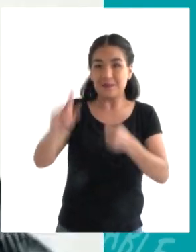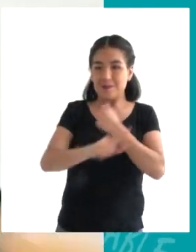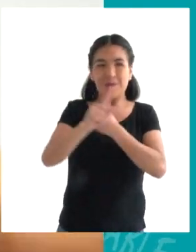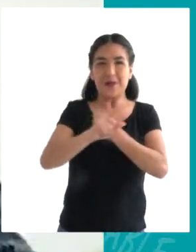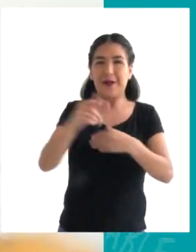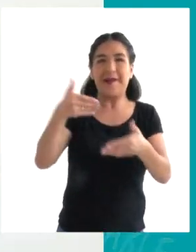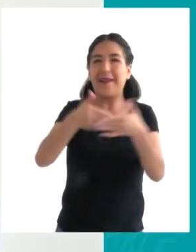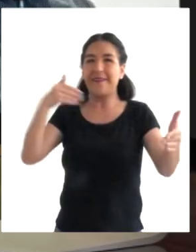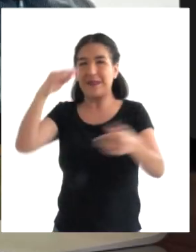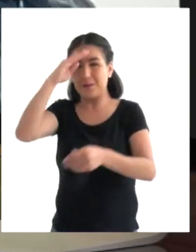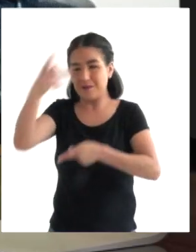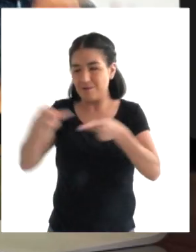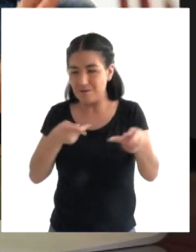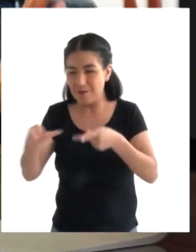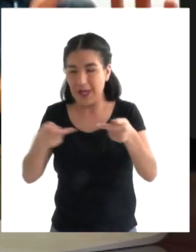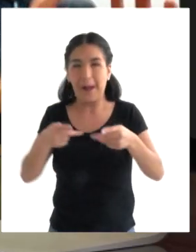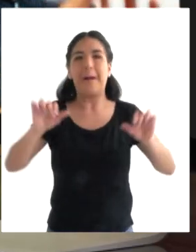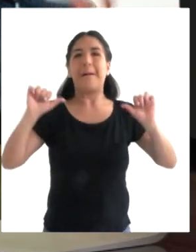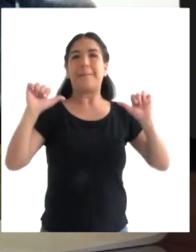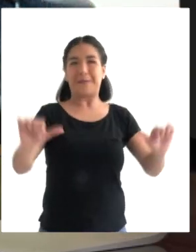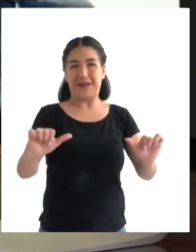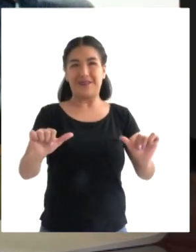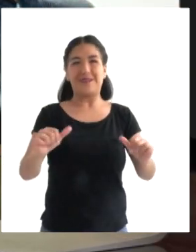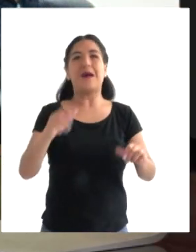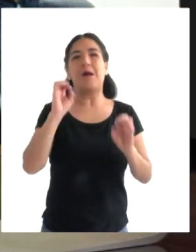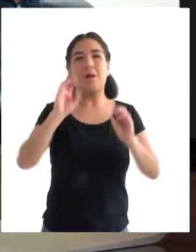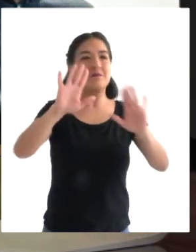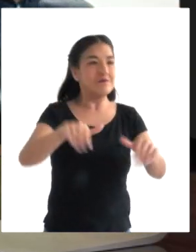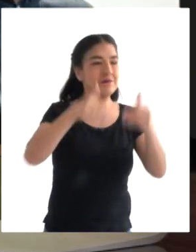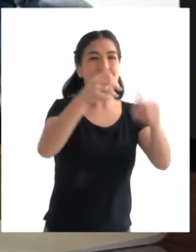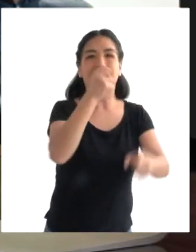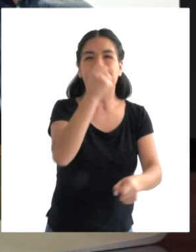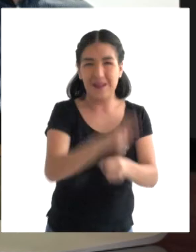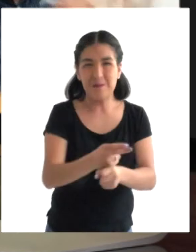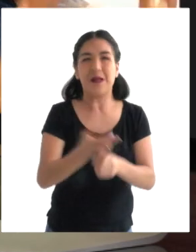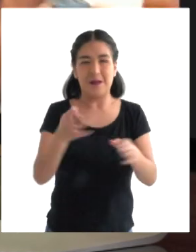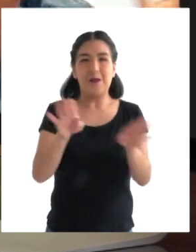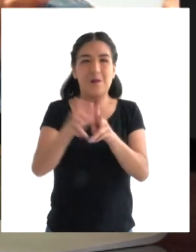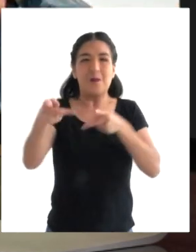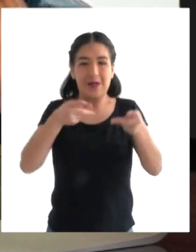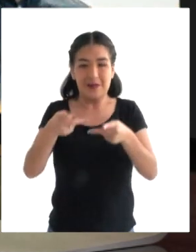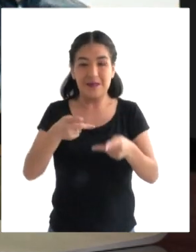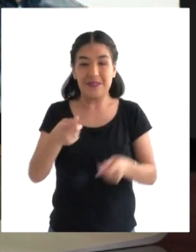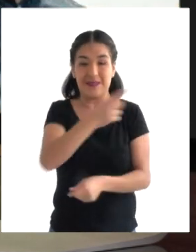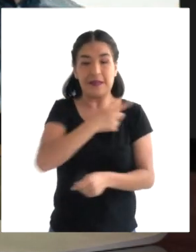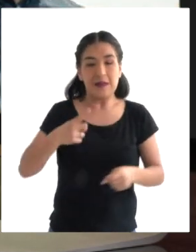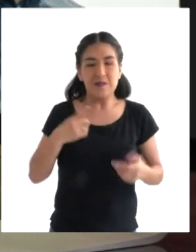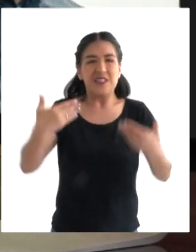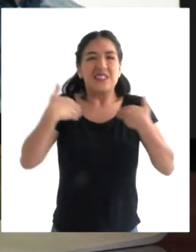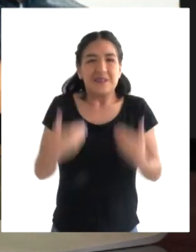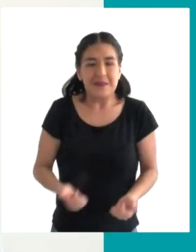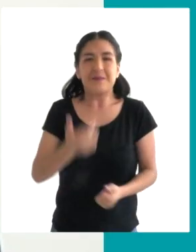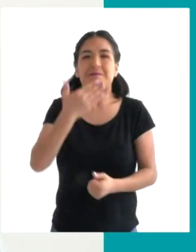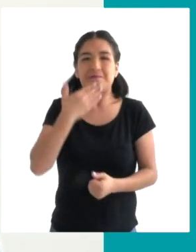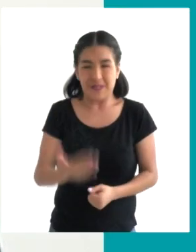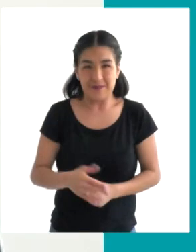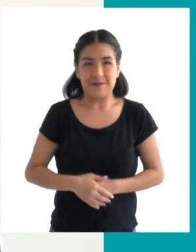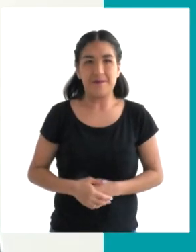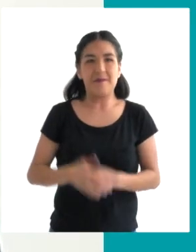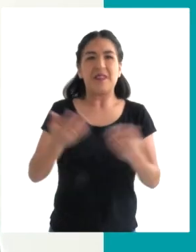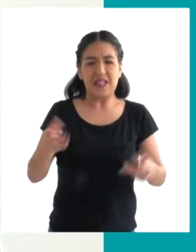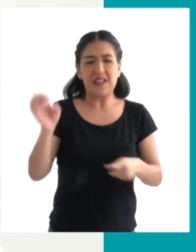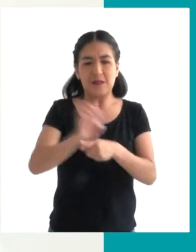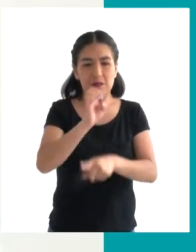diversas situaciones. Y cuando solamente leemos esa definición, como que nos quedamos como sin entender exactamente lo que es. Y entonces lo que